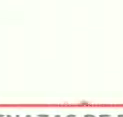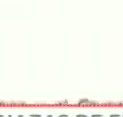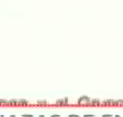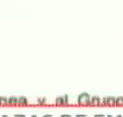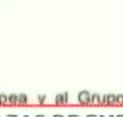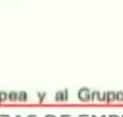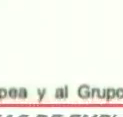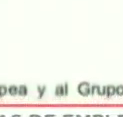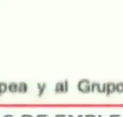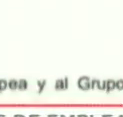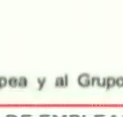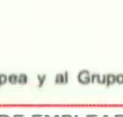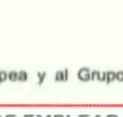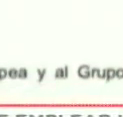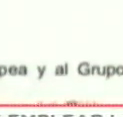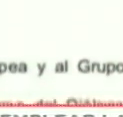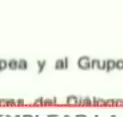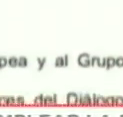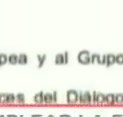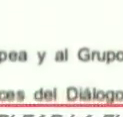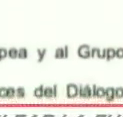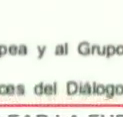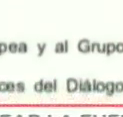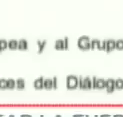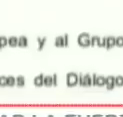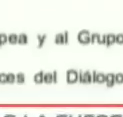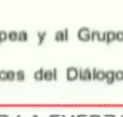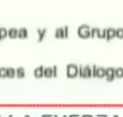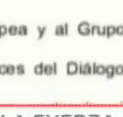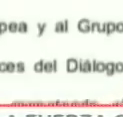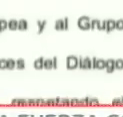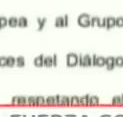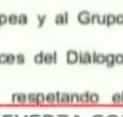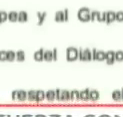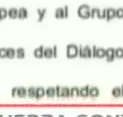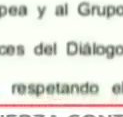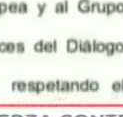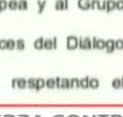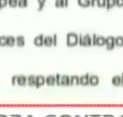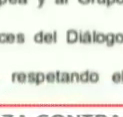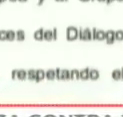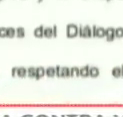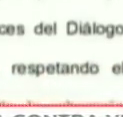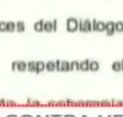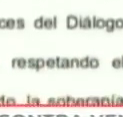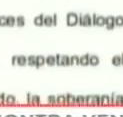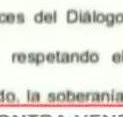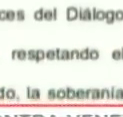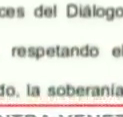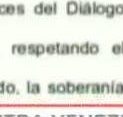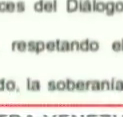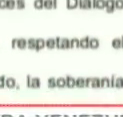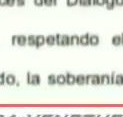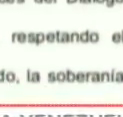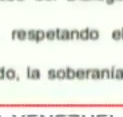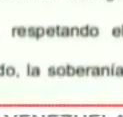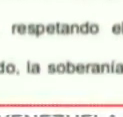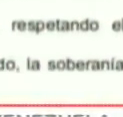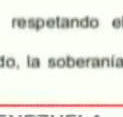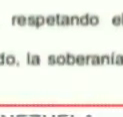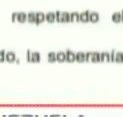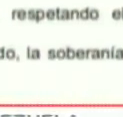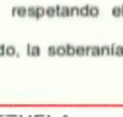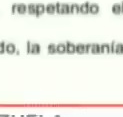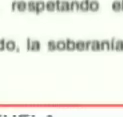conocer de primera mano los avances políticos en el país, destacando los recientes procesos de diálogo que se desarrollan con éxito a través